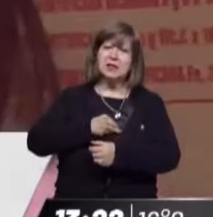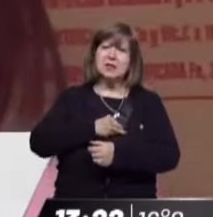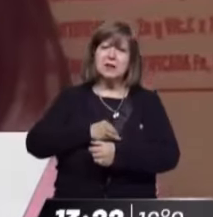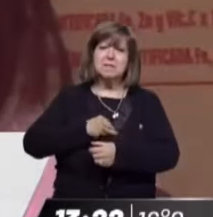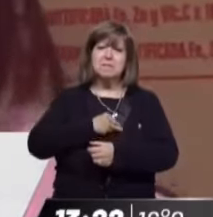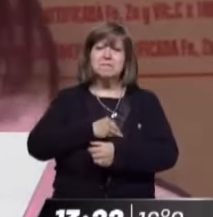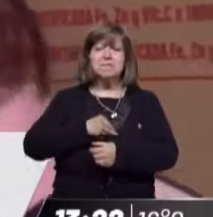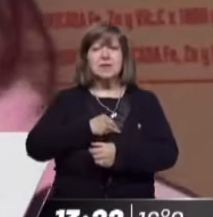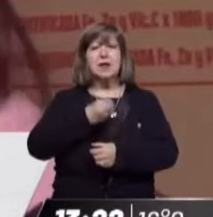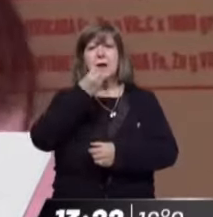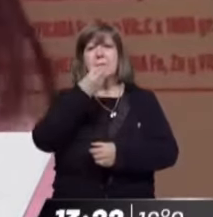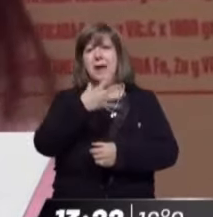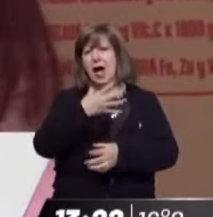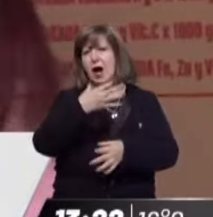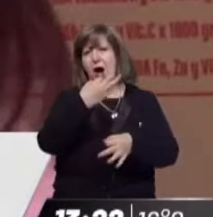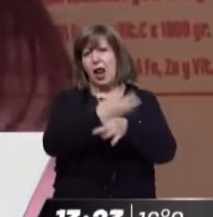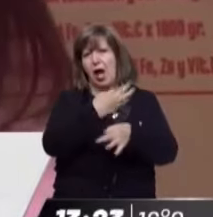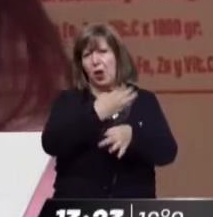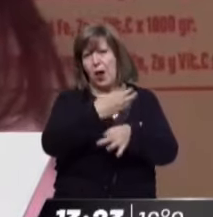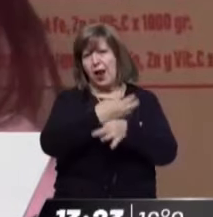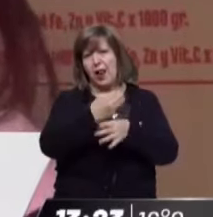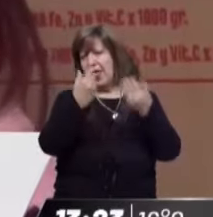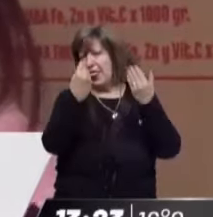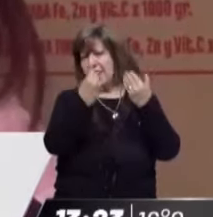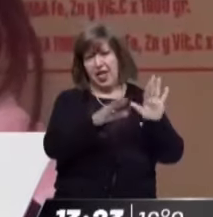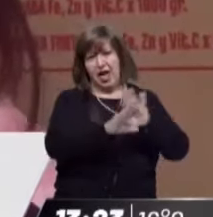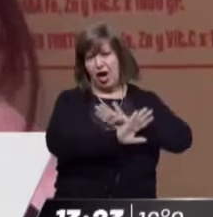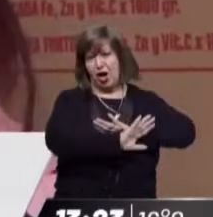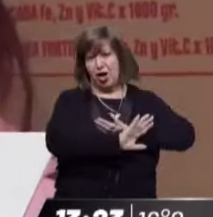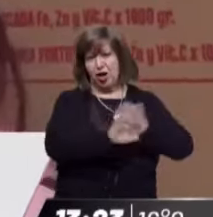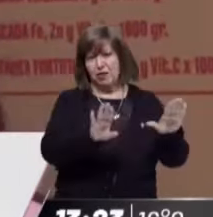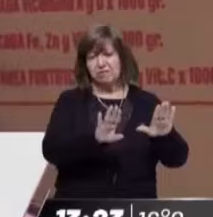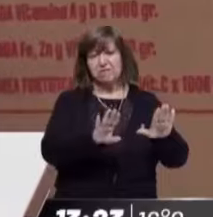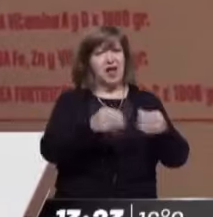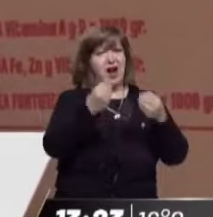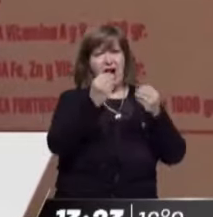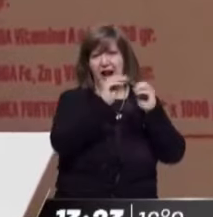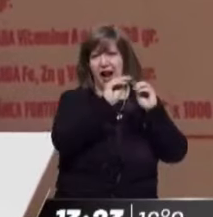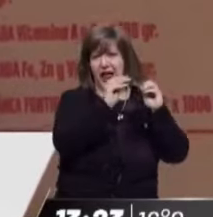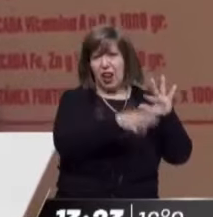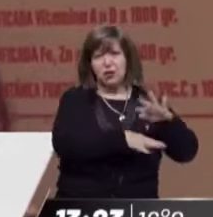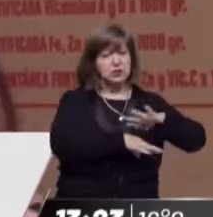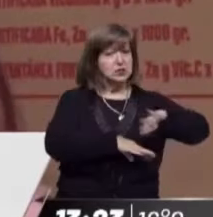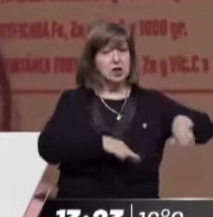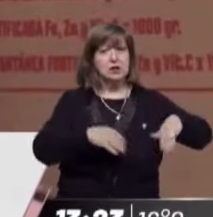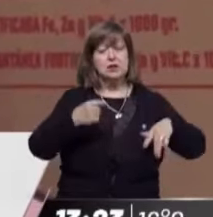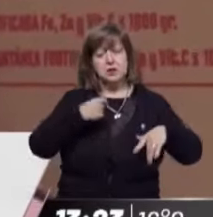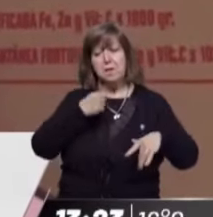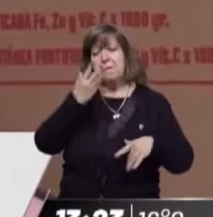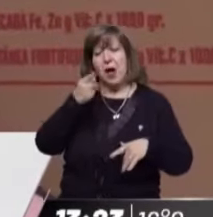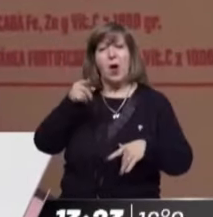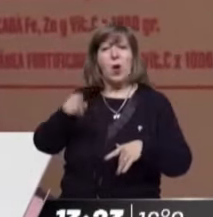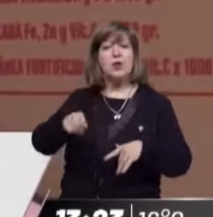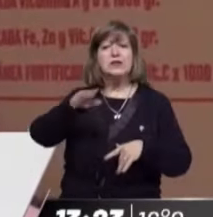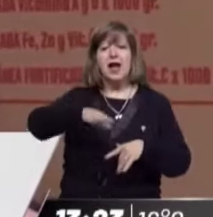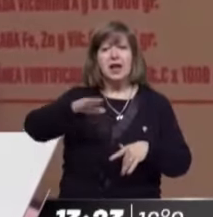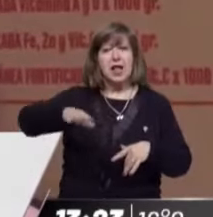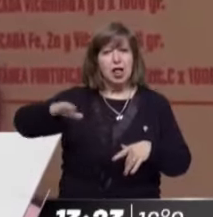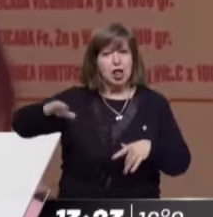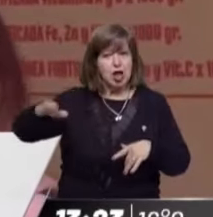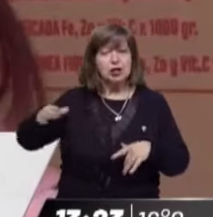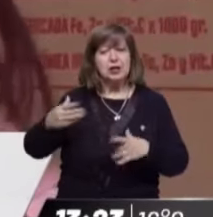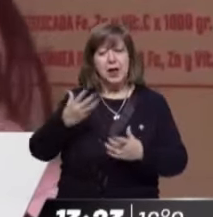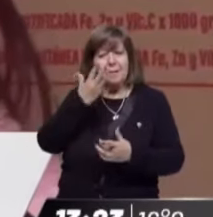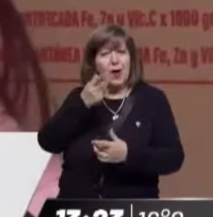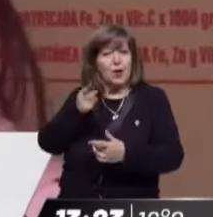la administración la administración pública no perdón la lo que era ser empleada pública por dedicarme a los niños y dedicarme a la gente por más que